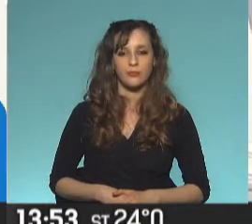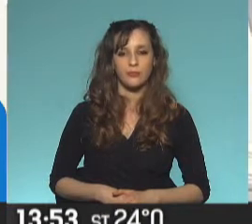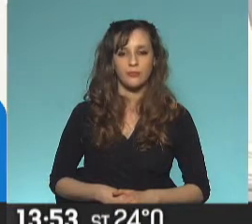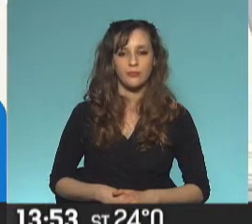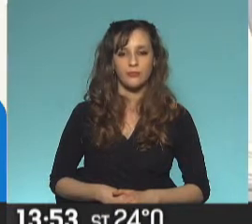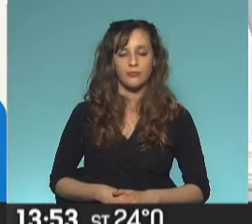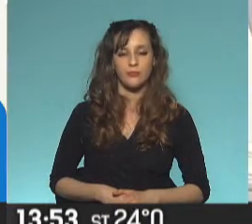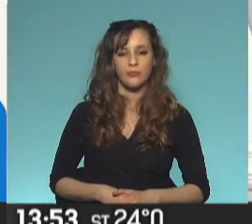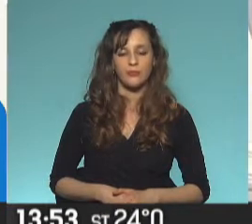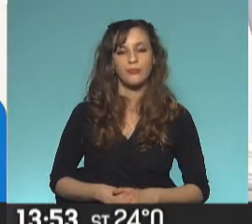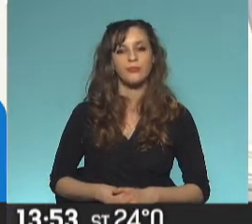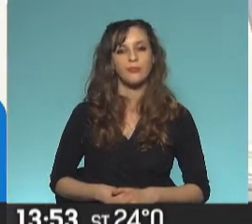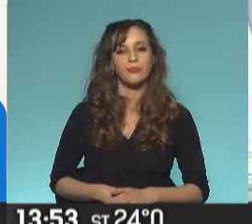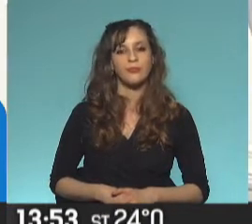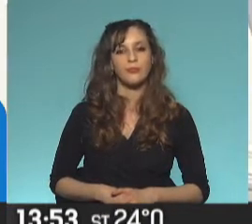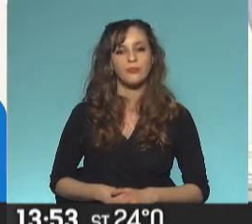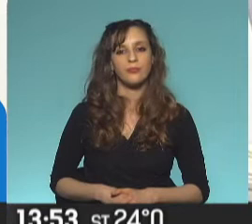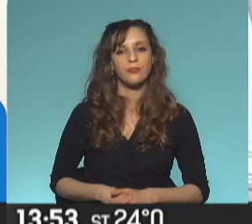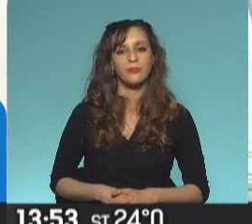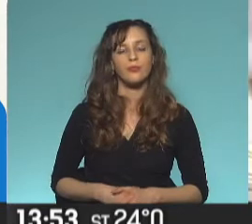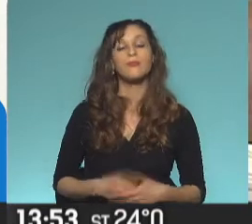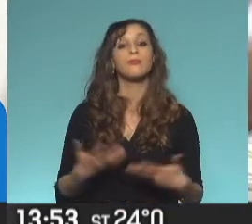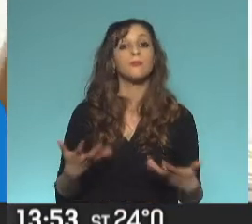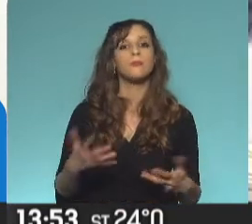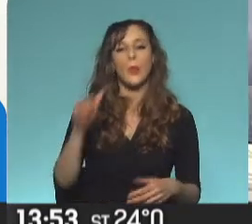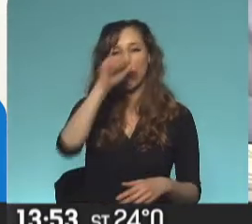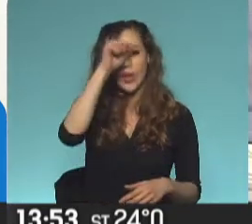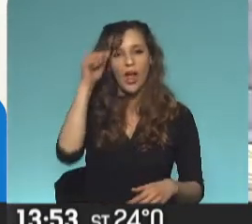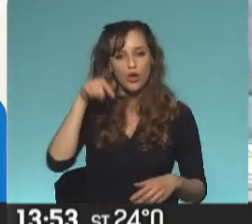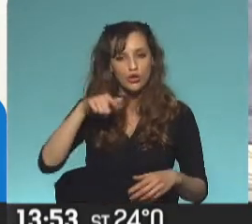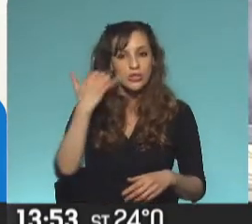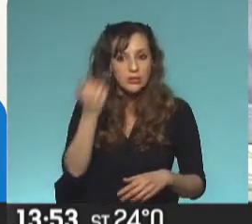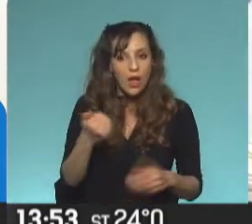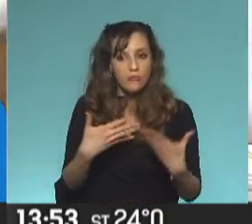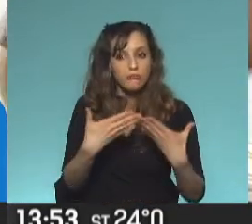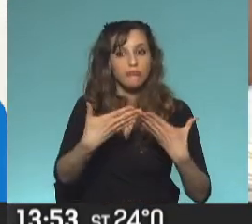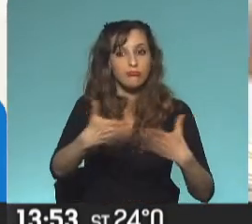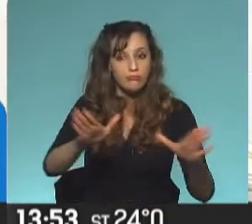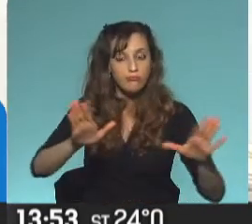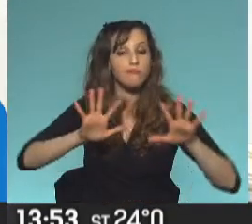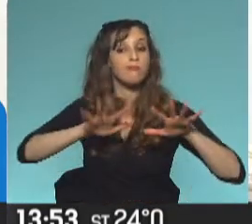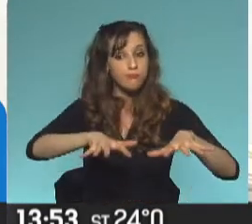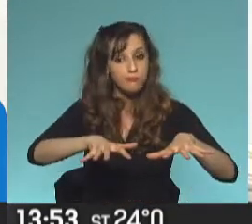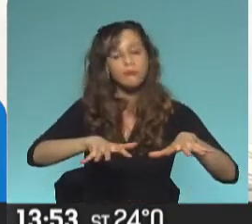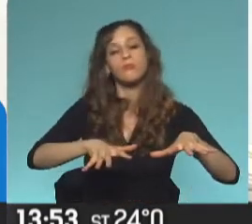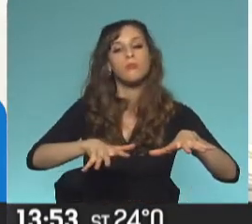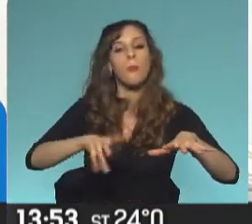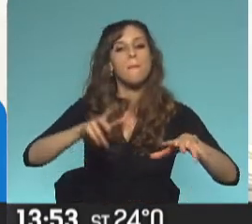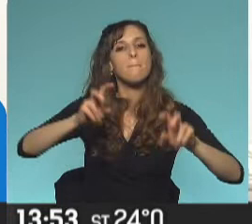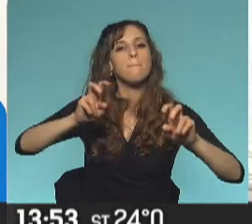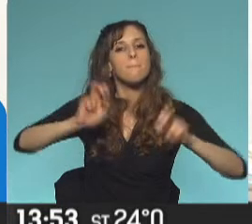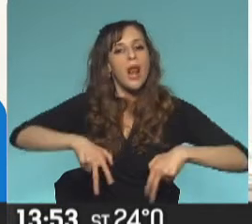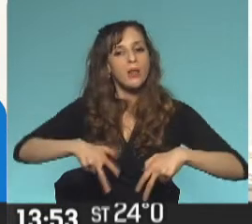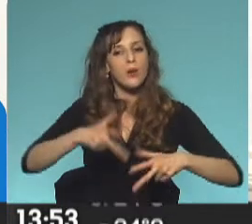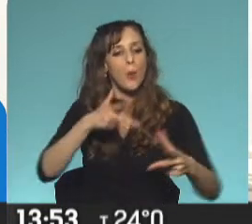y es en este marco de una temporada funcionando y de una vacuna un plan de vacunación ya